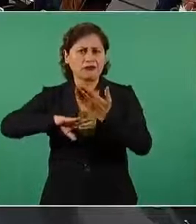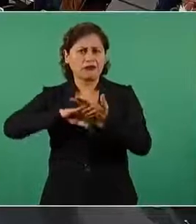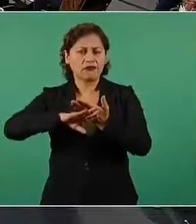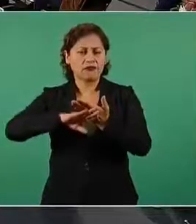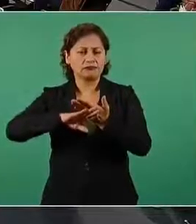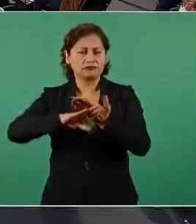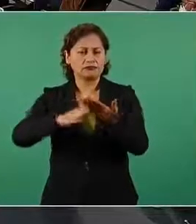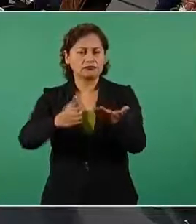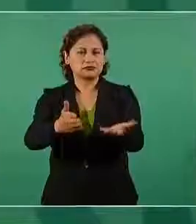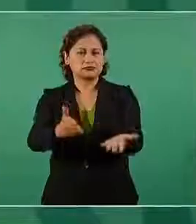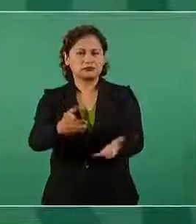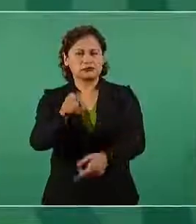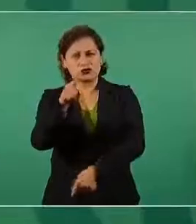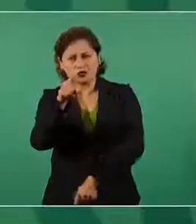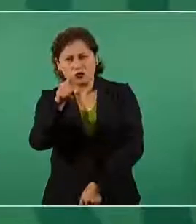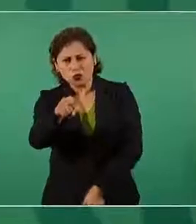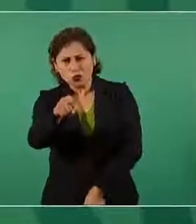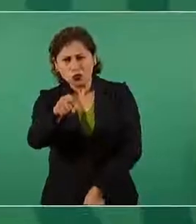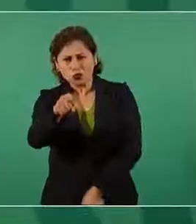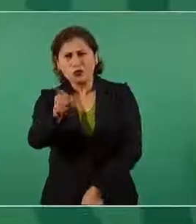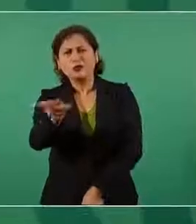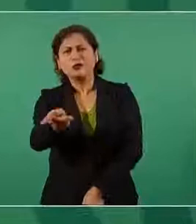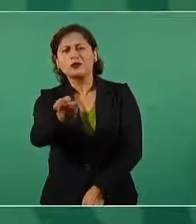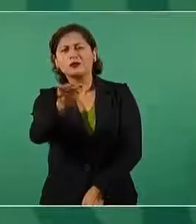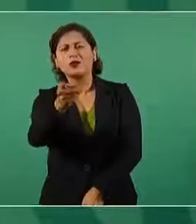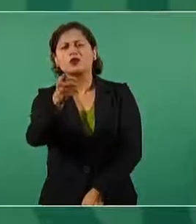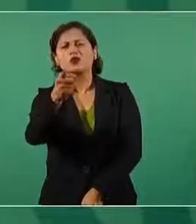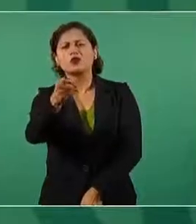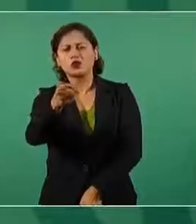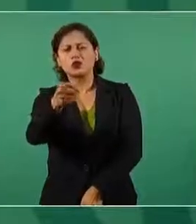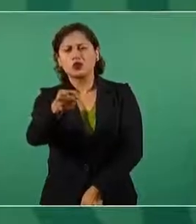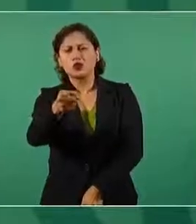honestamente, es más, no necesito que me respondas ahora,